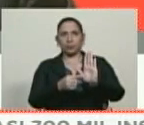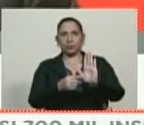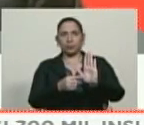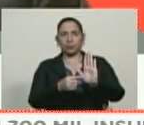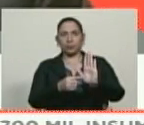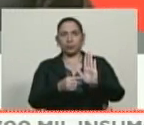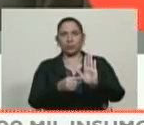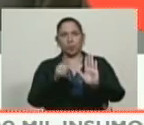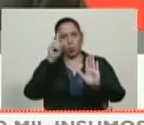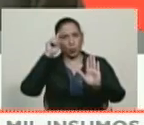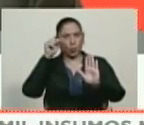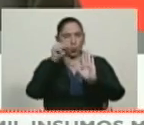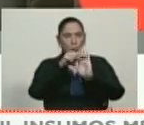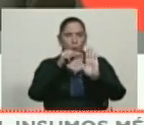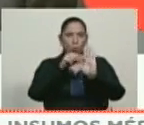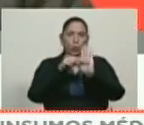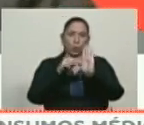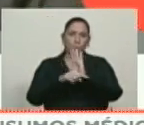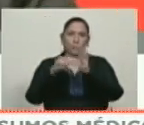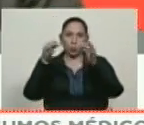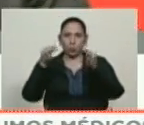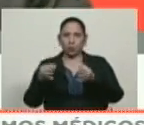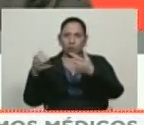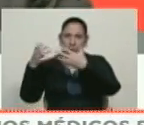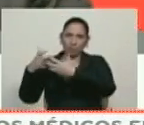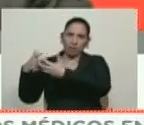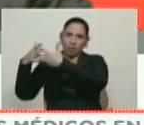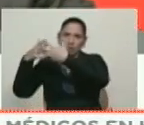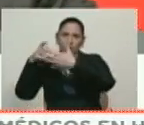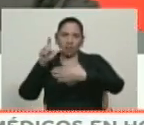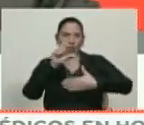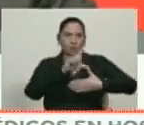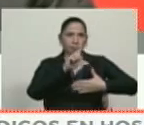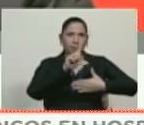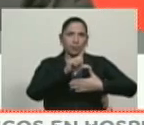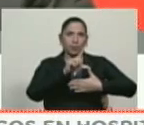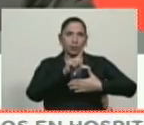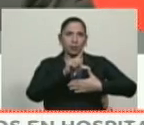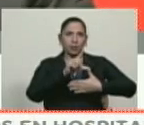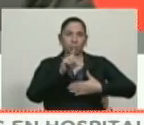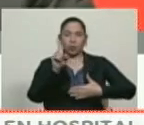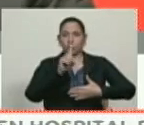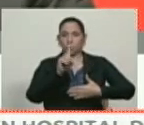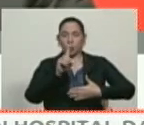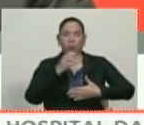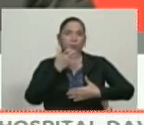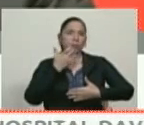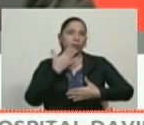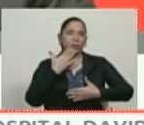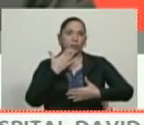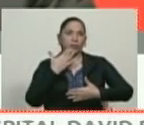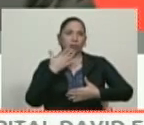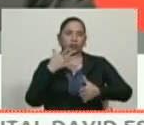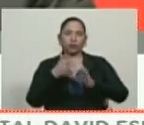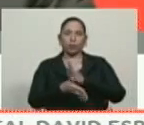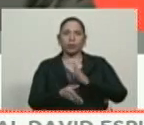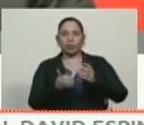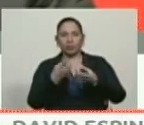y objetivos verdaderos de los Estados Unidos en América Latina. Y no se trata de una